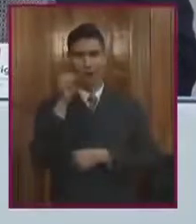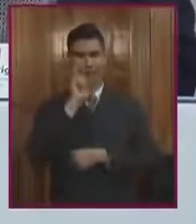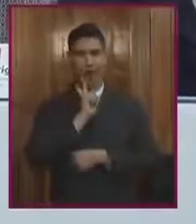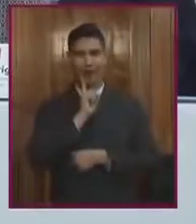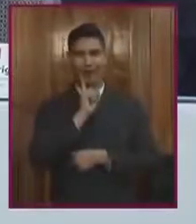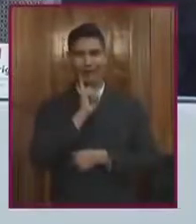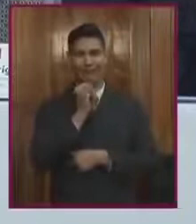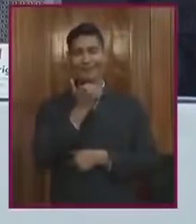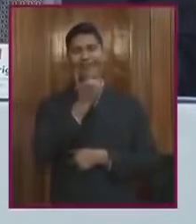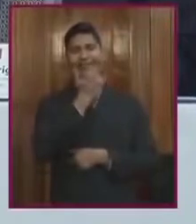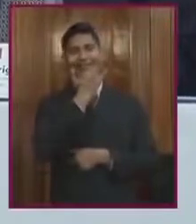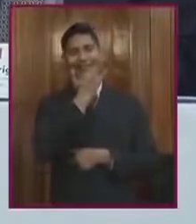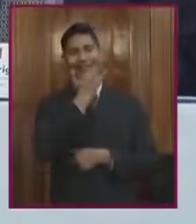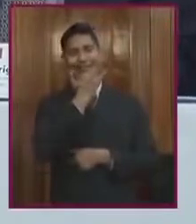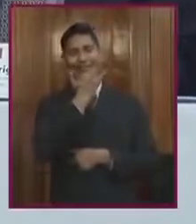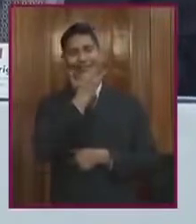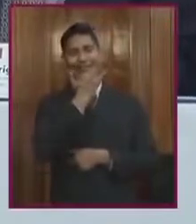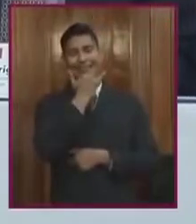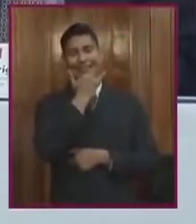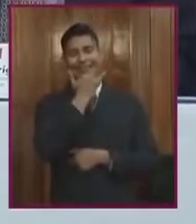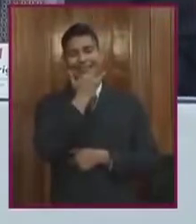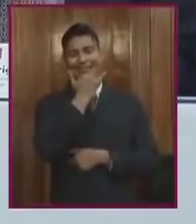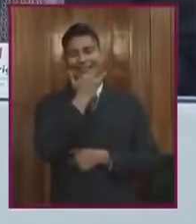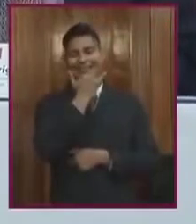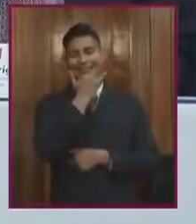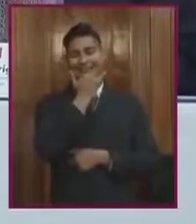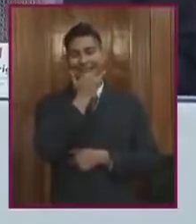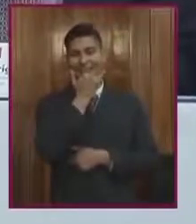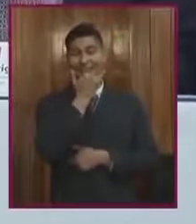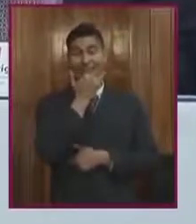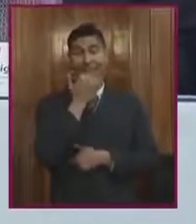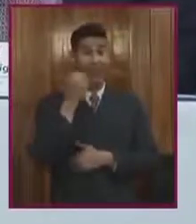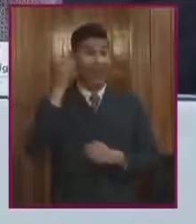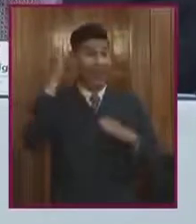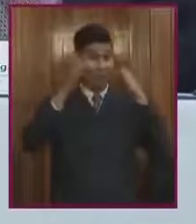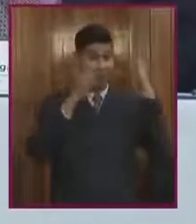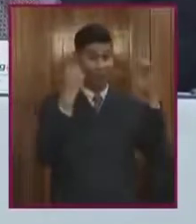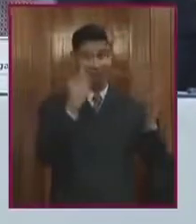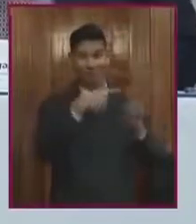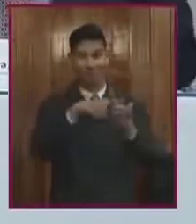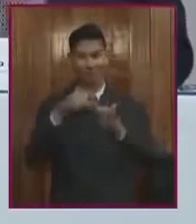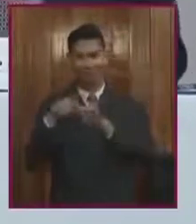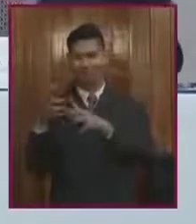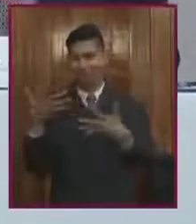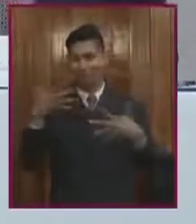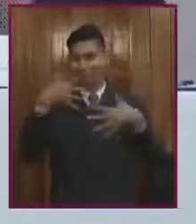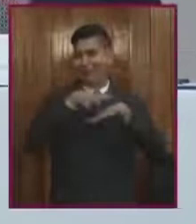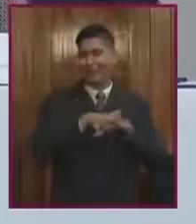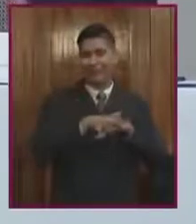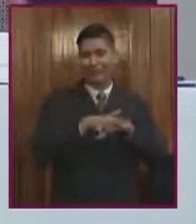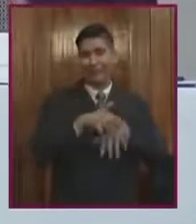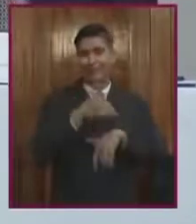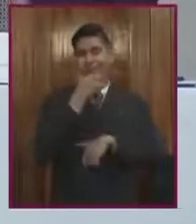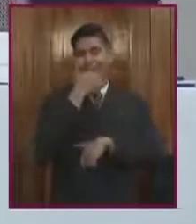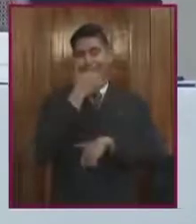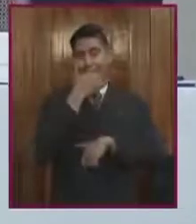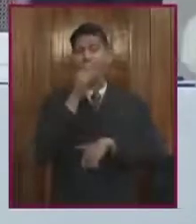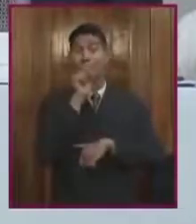ustedes. Antes que nada, una disculpa. Se nos juntan algunos eventos. También tenemos lo de la inauguración de la